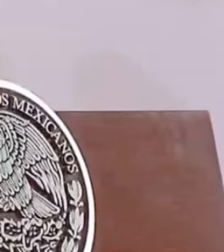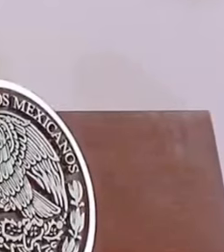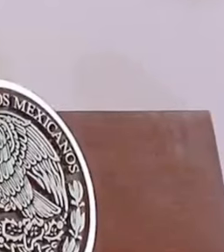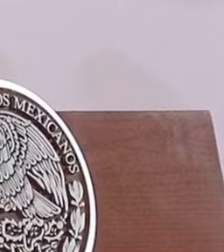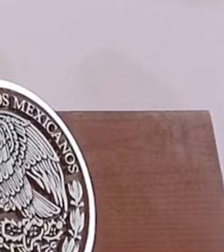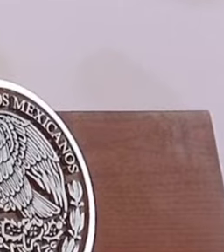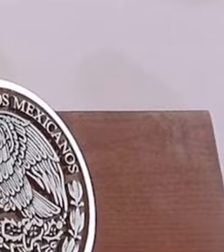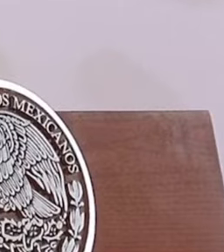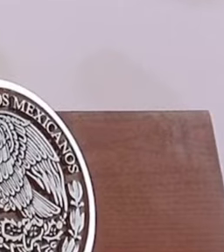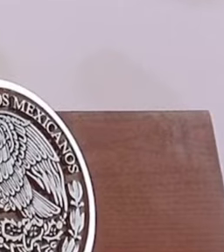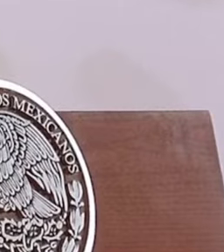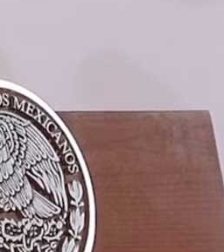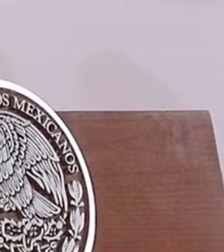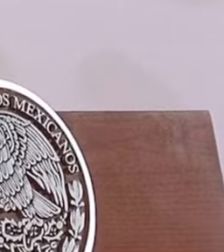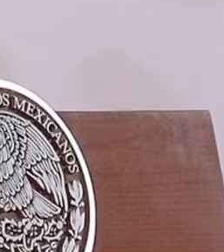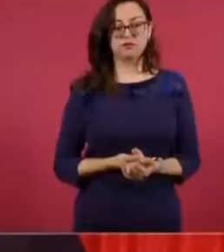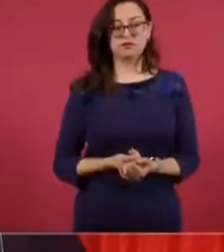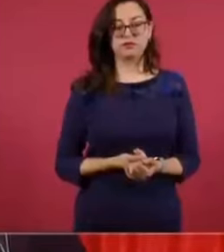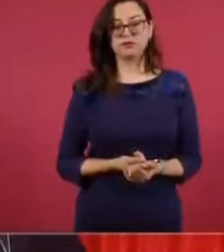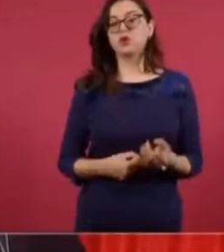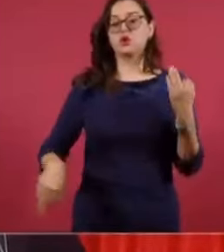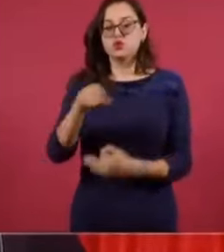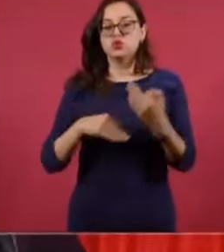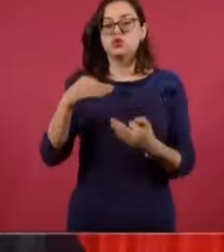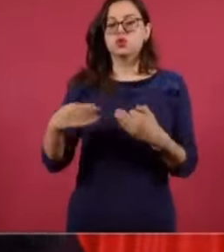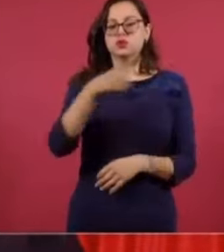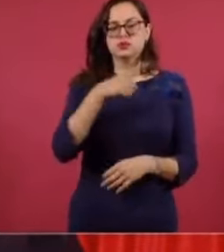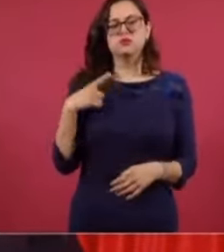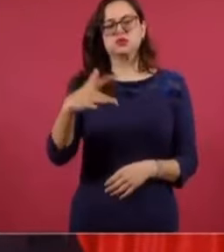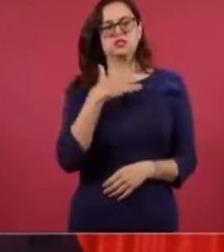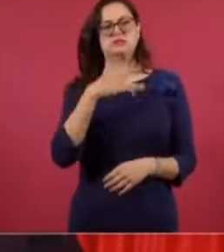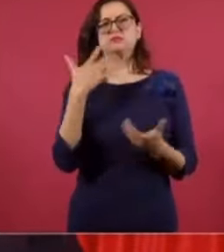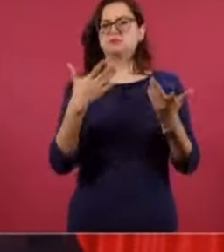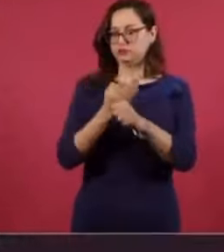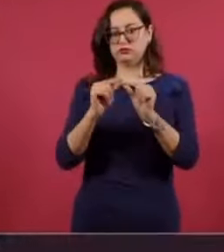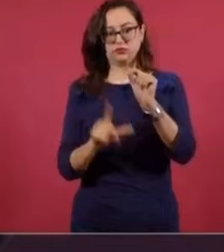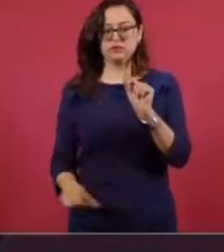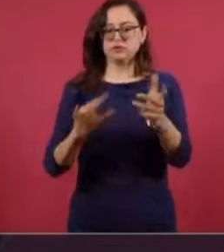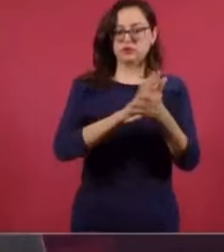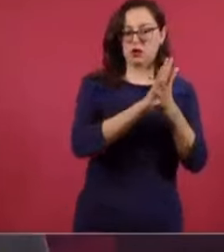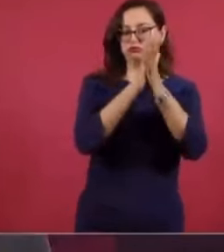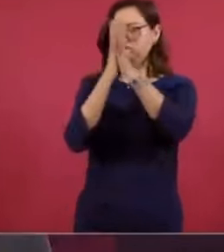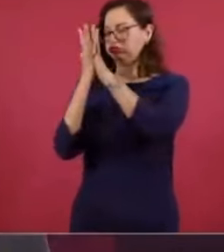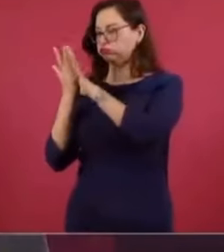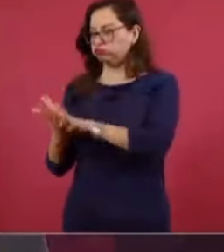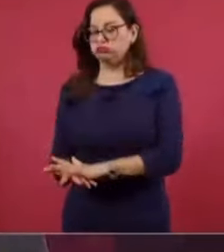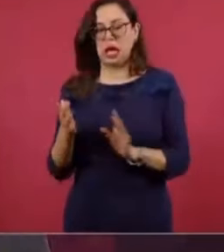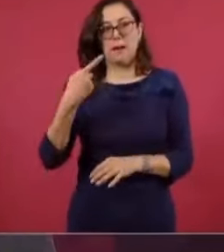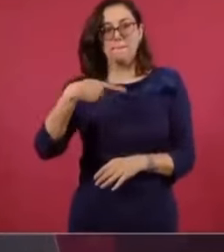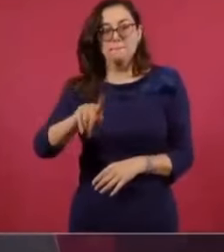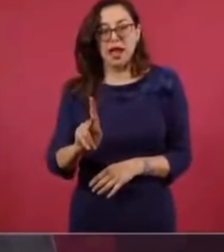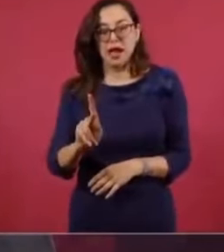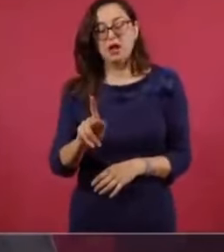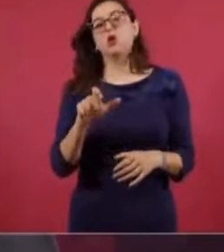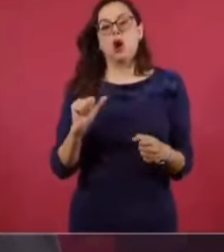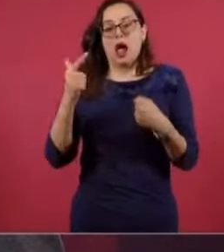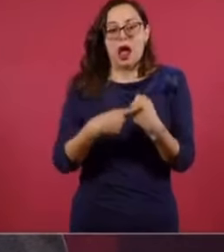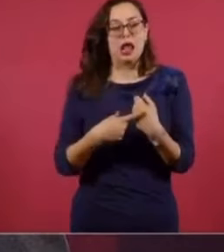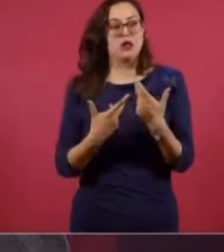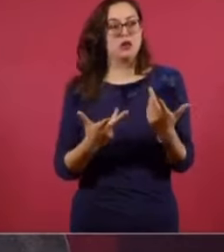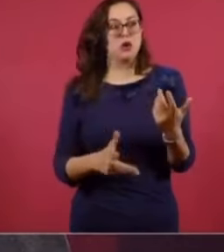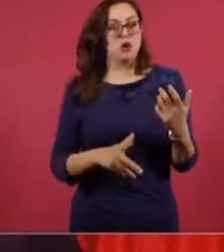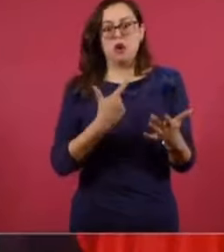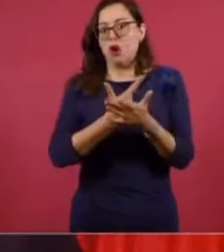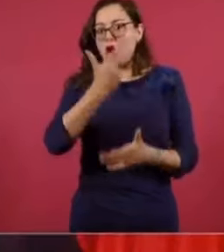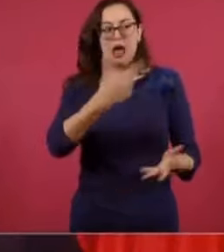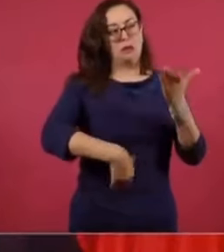llevando a cabo de manera pacífica, sin violencia. No pasa de la barrera del límite de los cuestionamientos en los periódicos, en